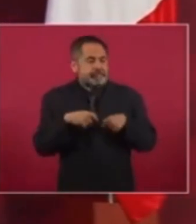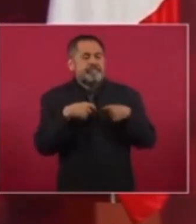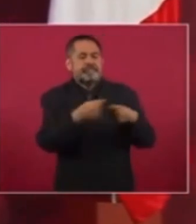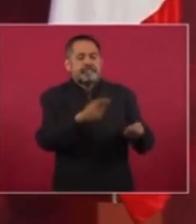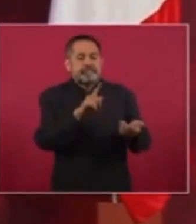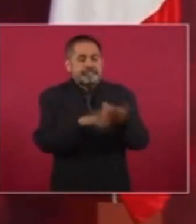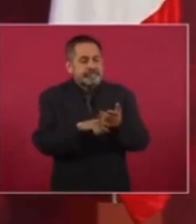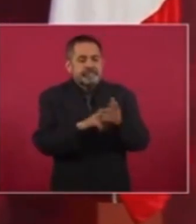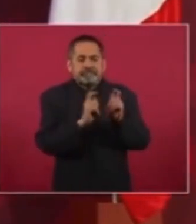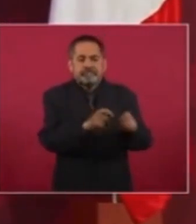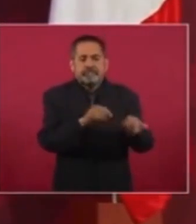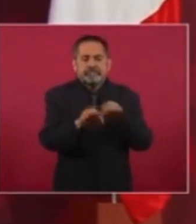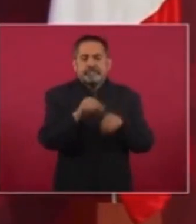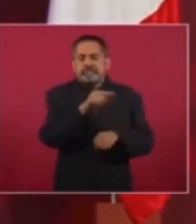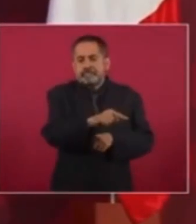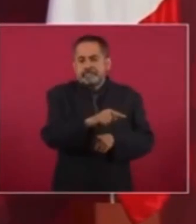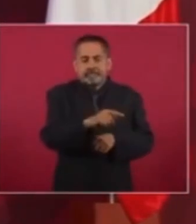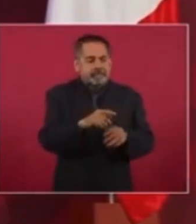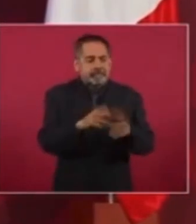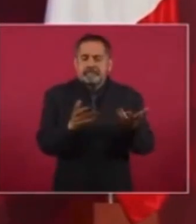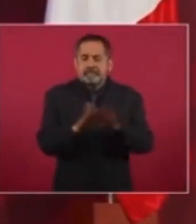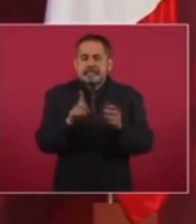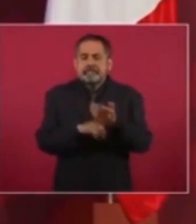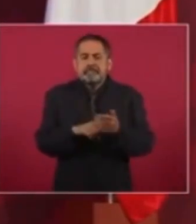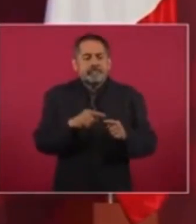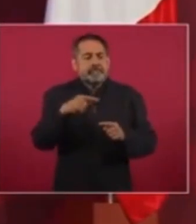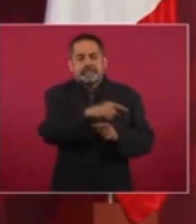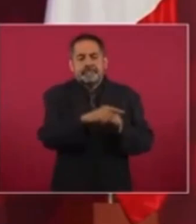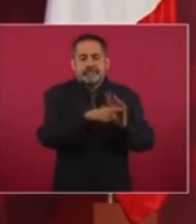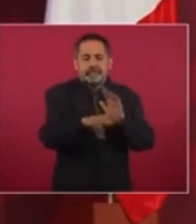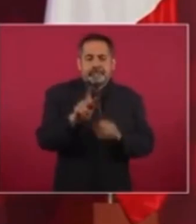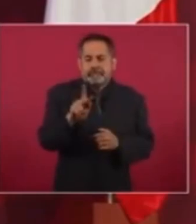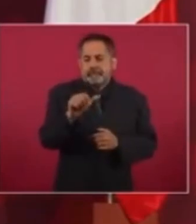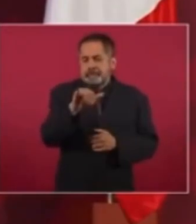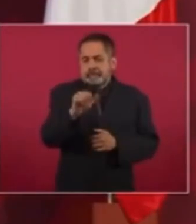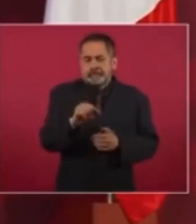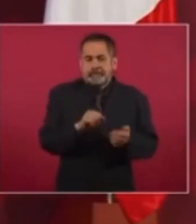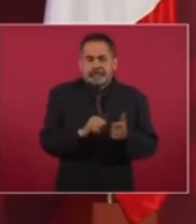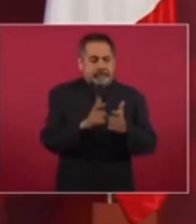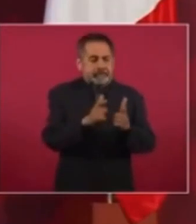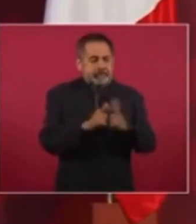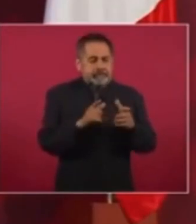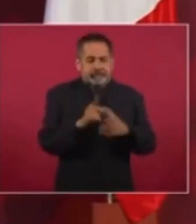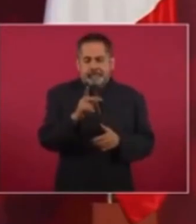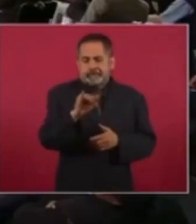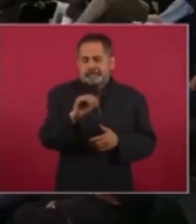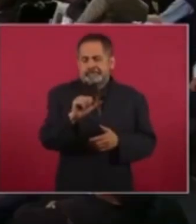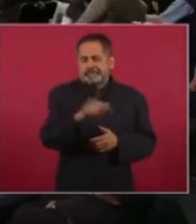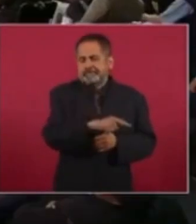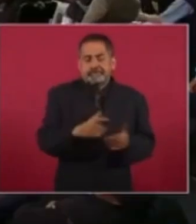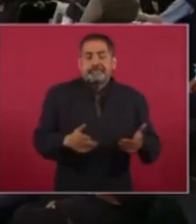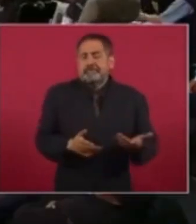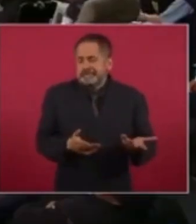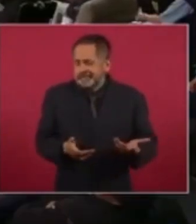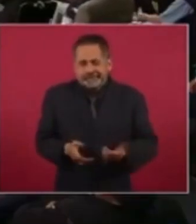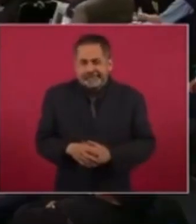Ernesto Zedillo, los que hicieron el fraude. El rey del Fobaproa, Ernesto Zedillo,